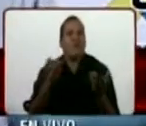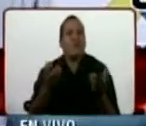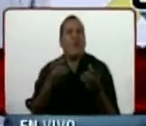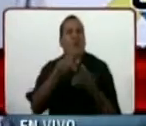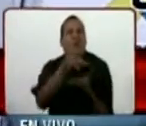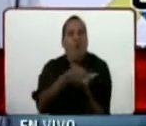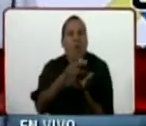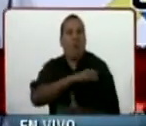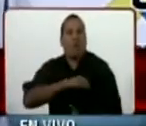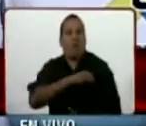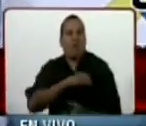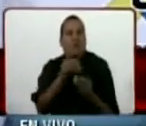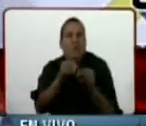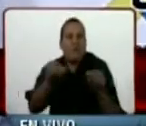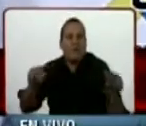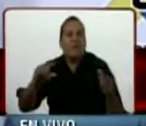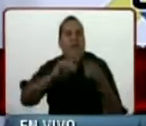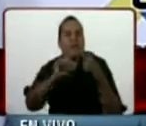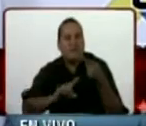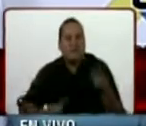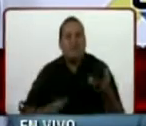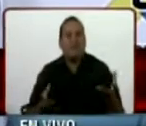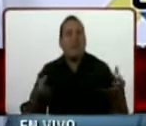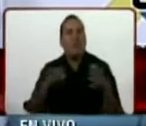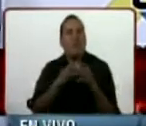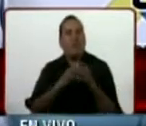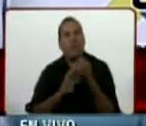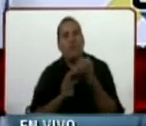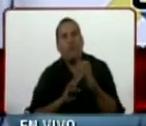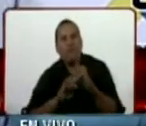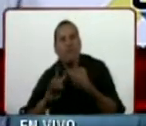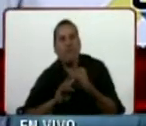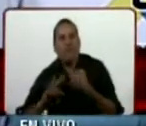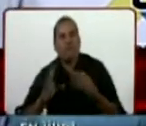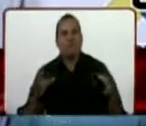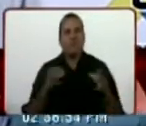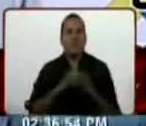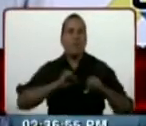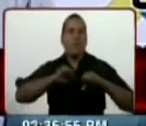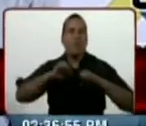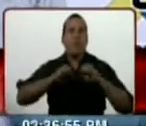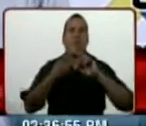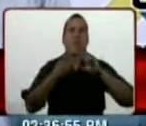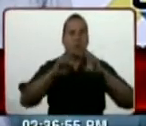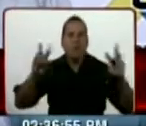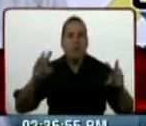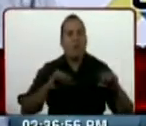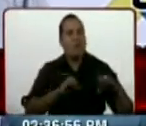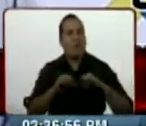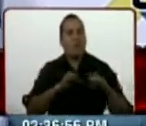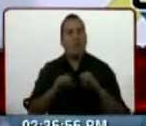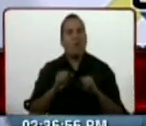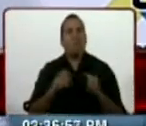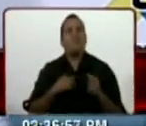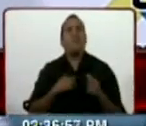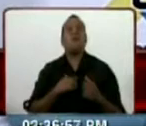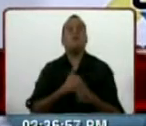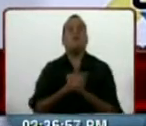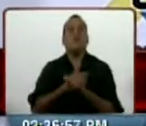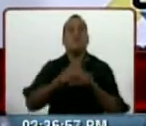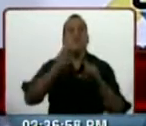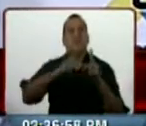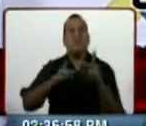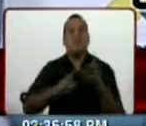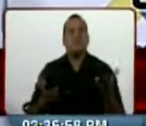comités de electricidad, con los grupos vecinales, con el movimiento de paz, con el movimiento de sexo diversidad, con todos